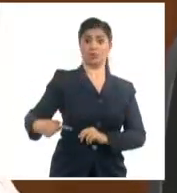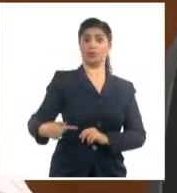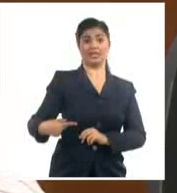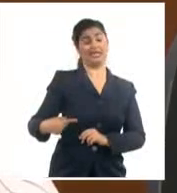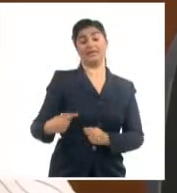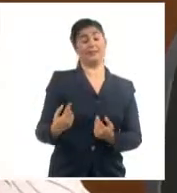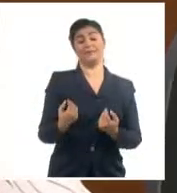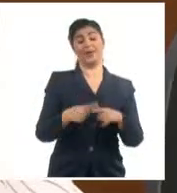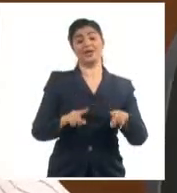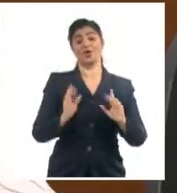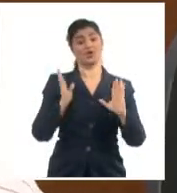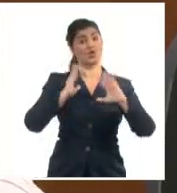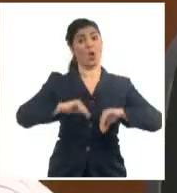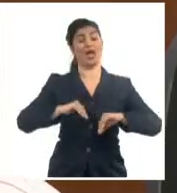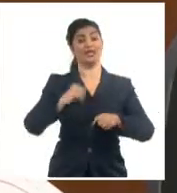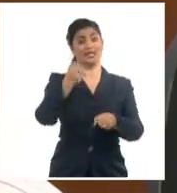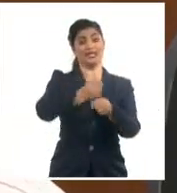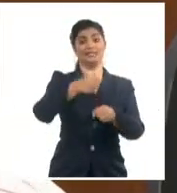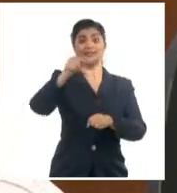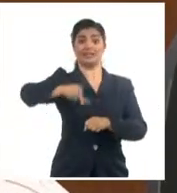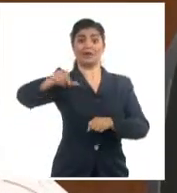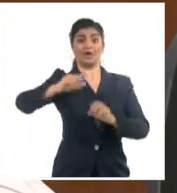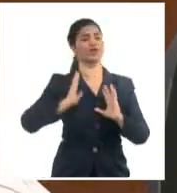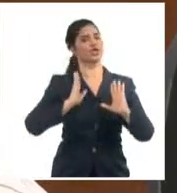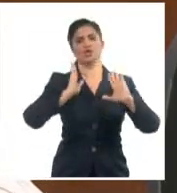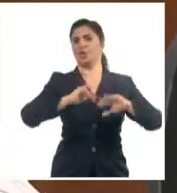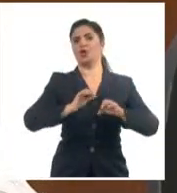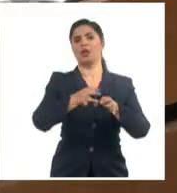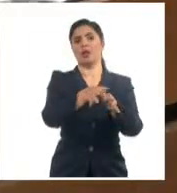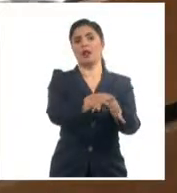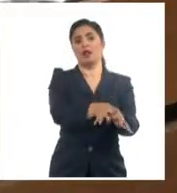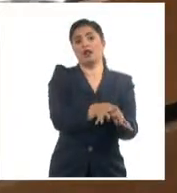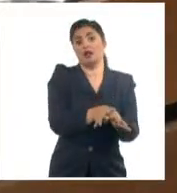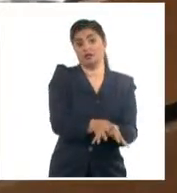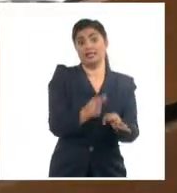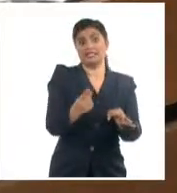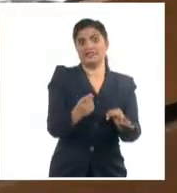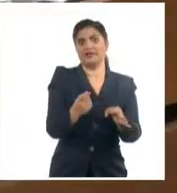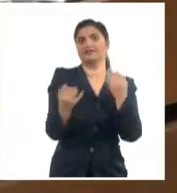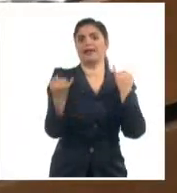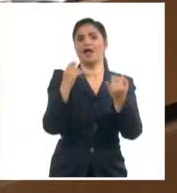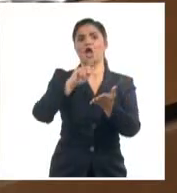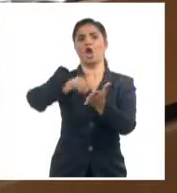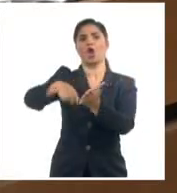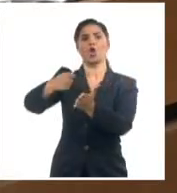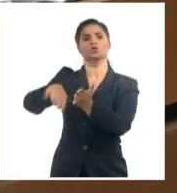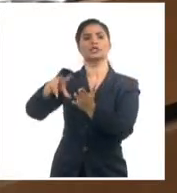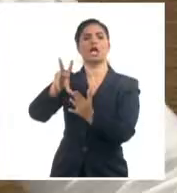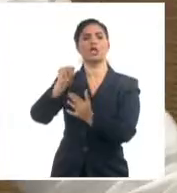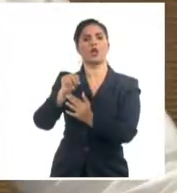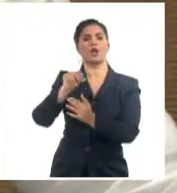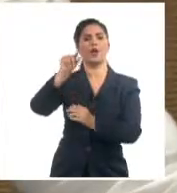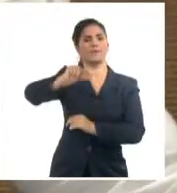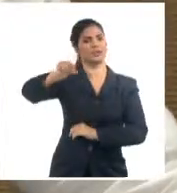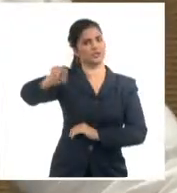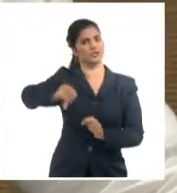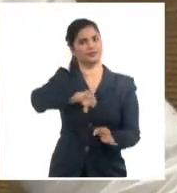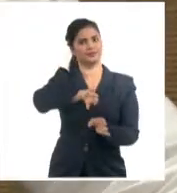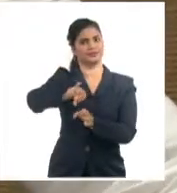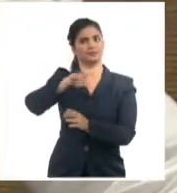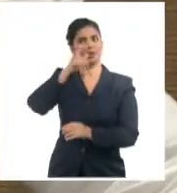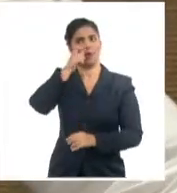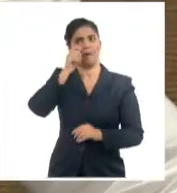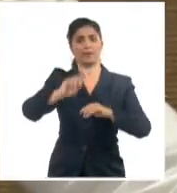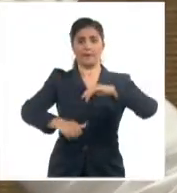la fuerza laboral para atender este corte manual. En ese sentido, el presidente de Ascuba señaló que en los incumplimientos de